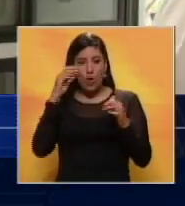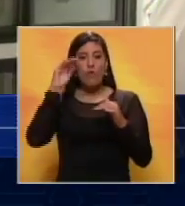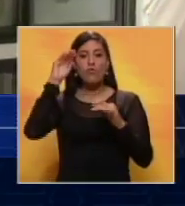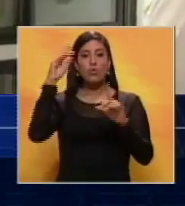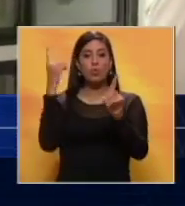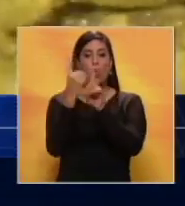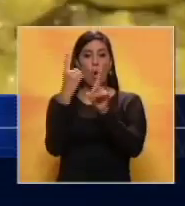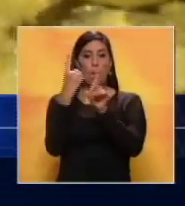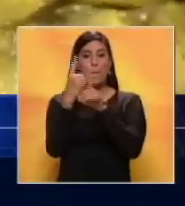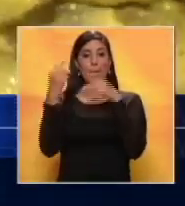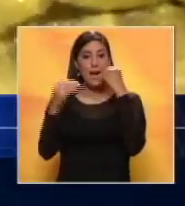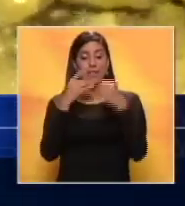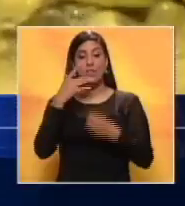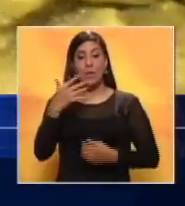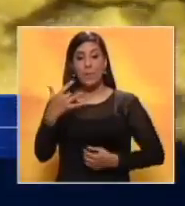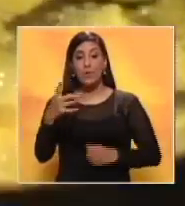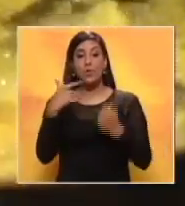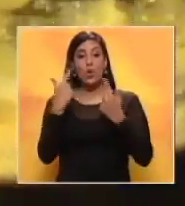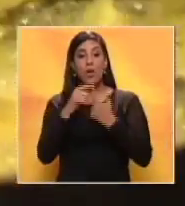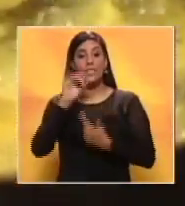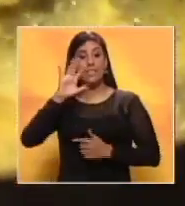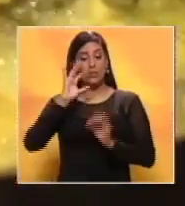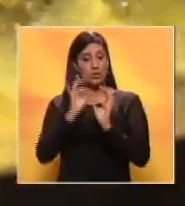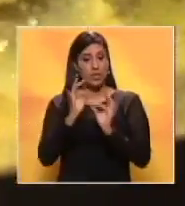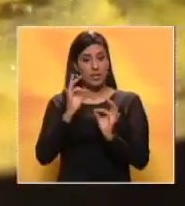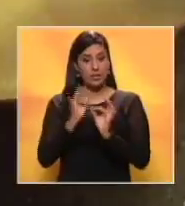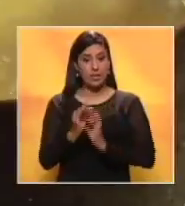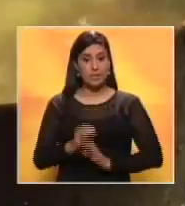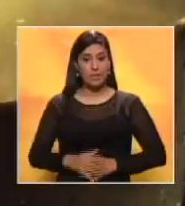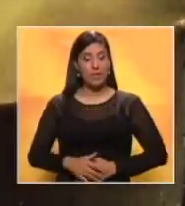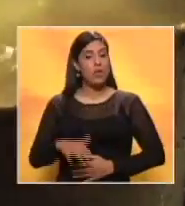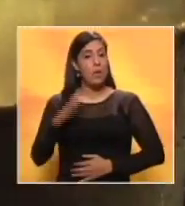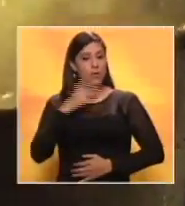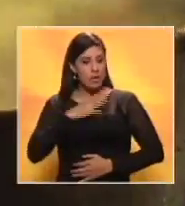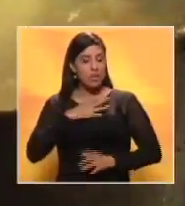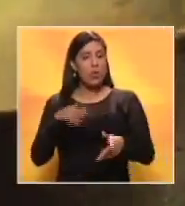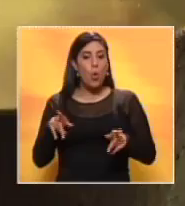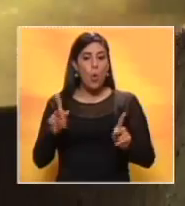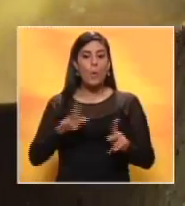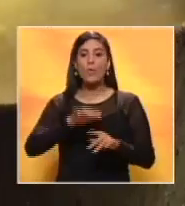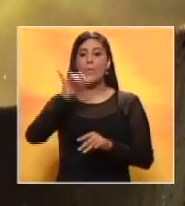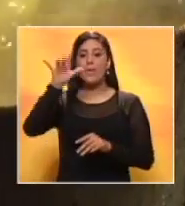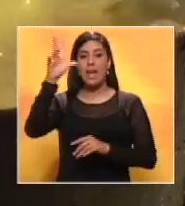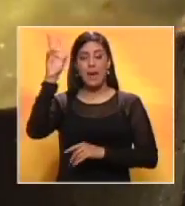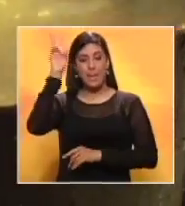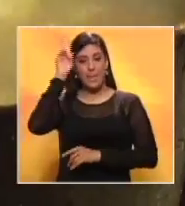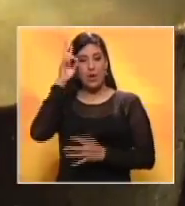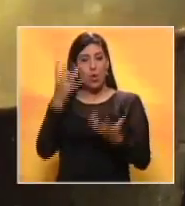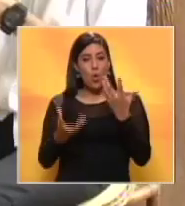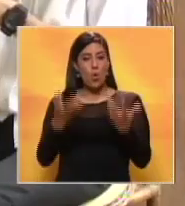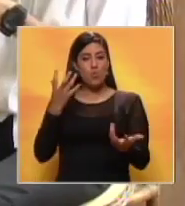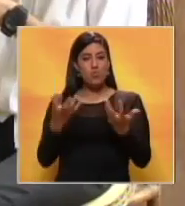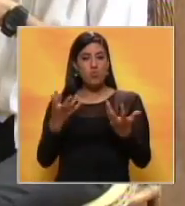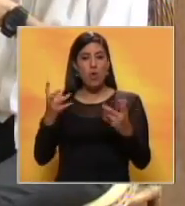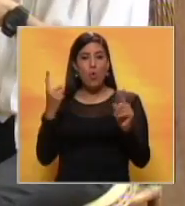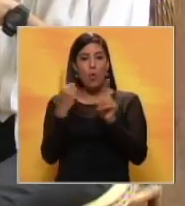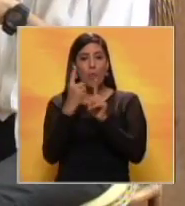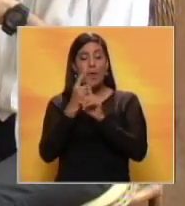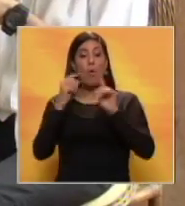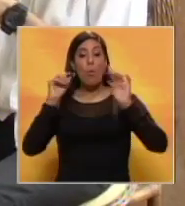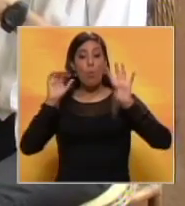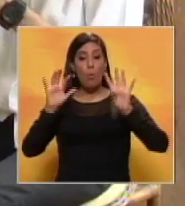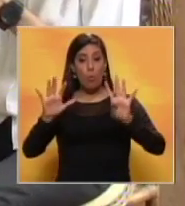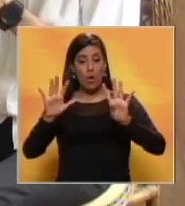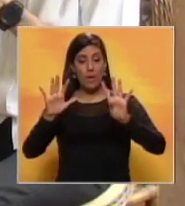futura competencia que se aproxima el 5 de septiembre, donde voy a tener la oportunidad de viajar a Lima a cocinar con 9